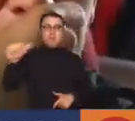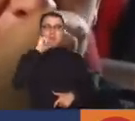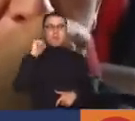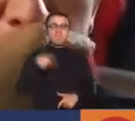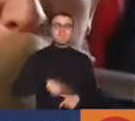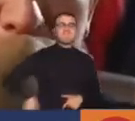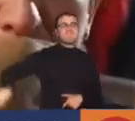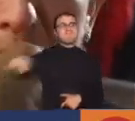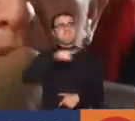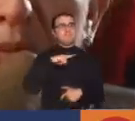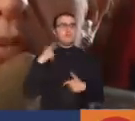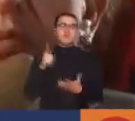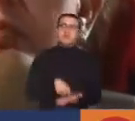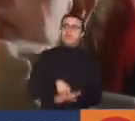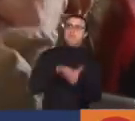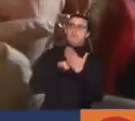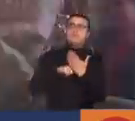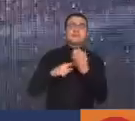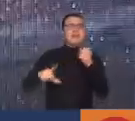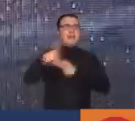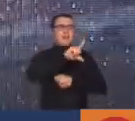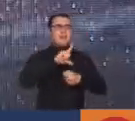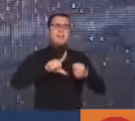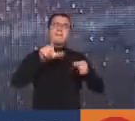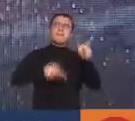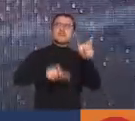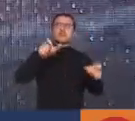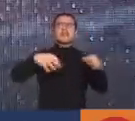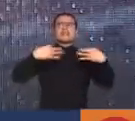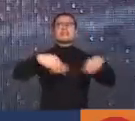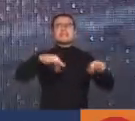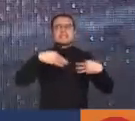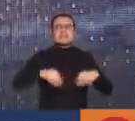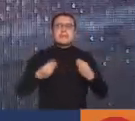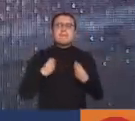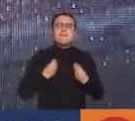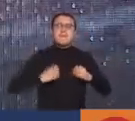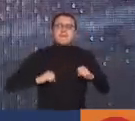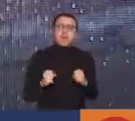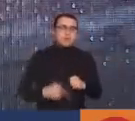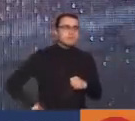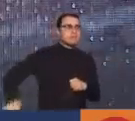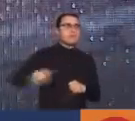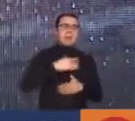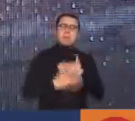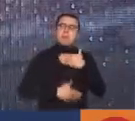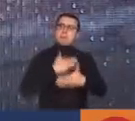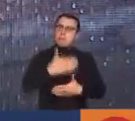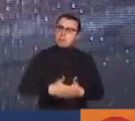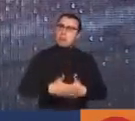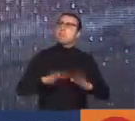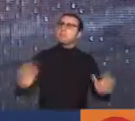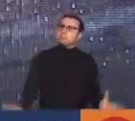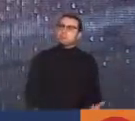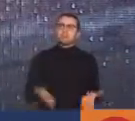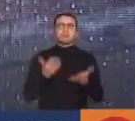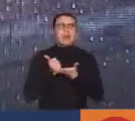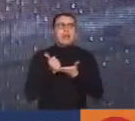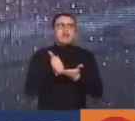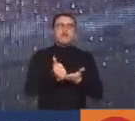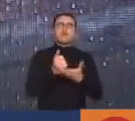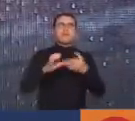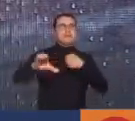puso una marca en las localidades populares de la ciudad de Bogotá muy importante, que ha hecho avanzar políticamente la